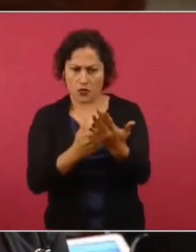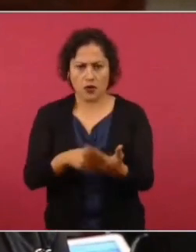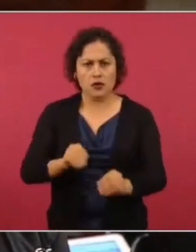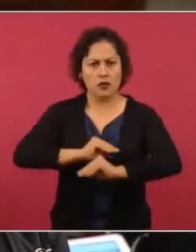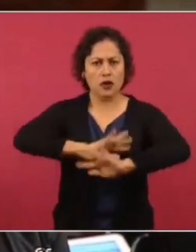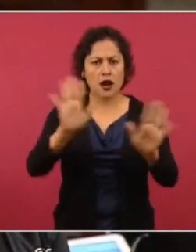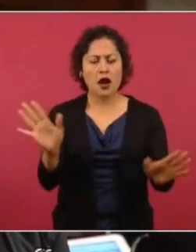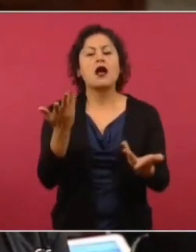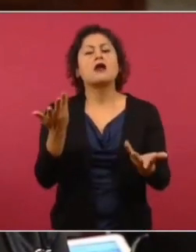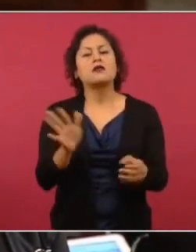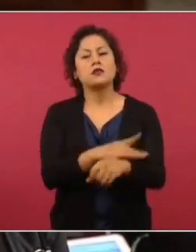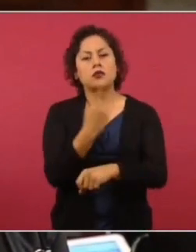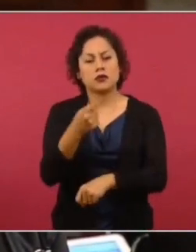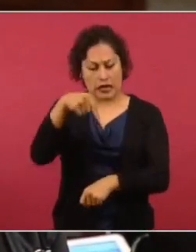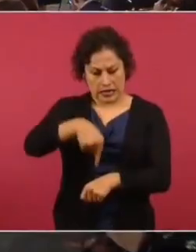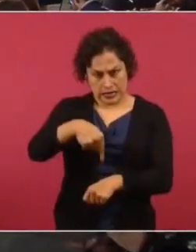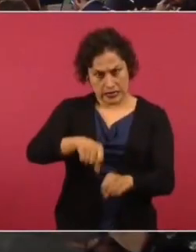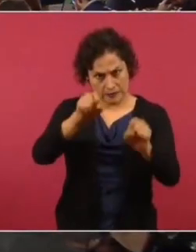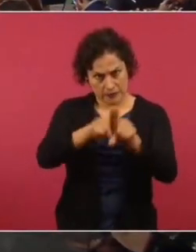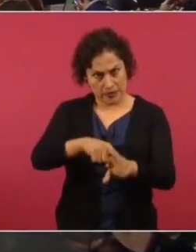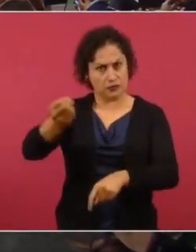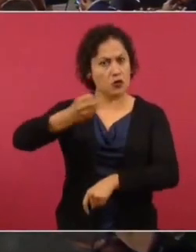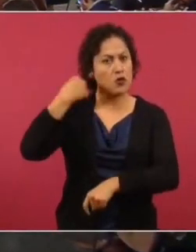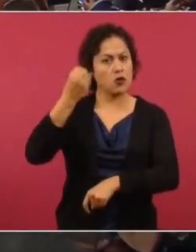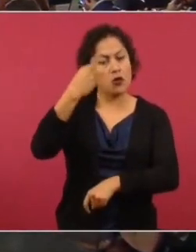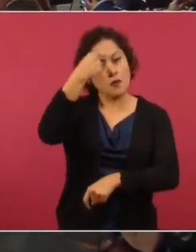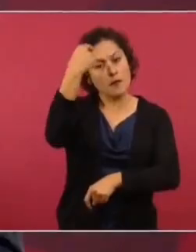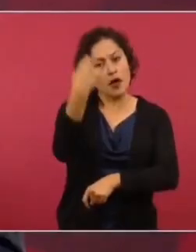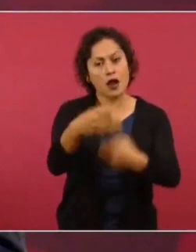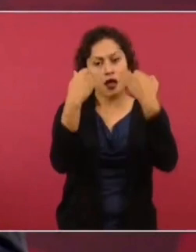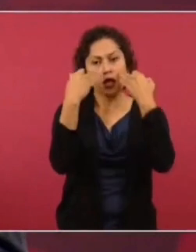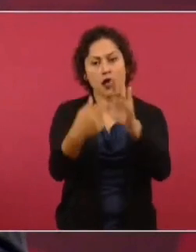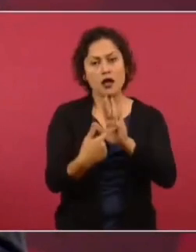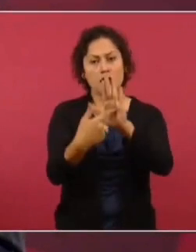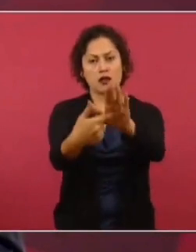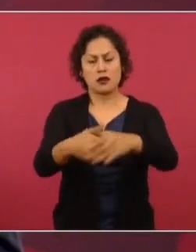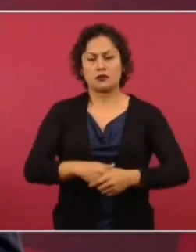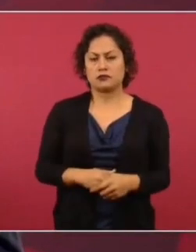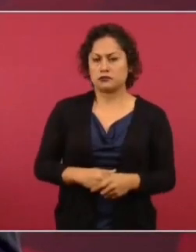ejecuciones extrajudiciales cometidas por elementos del ejército mexicano en el año 2020 en Nuevo